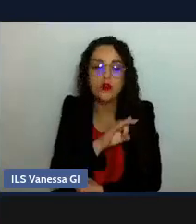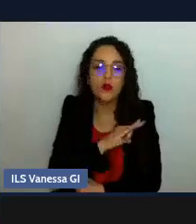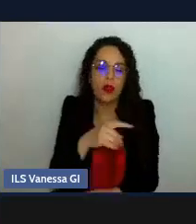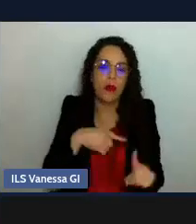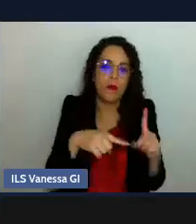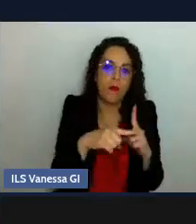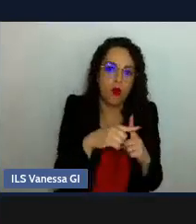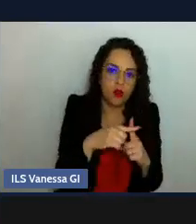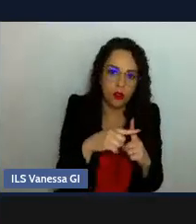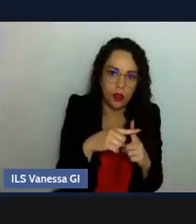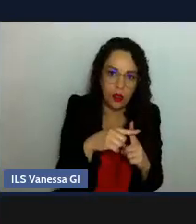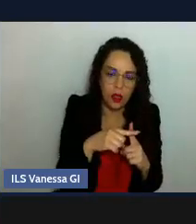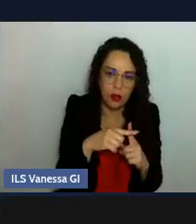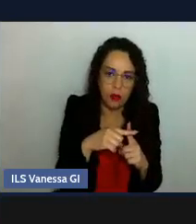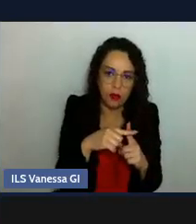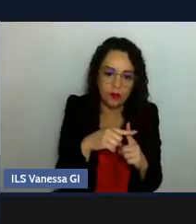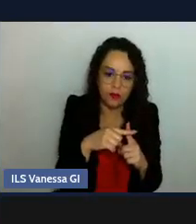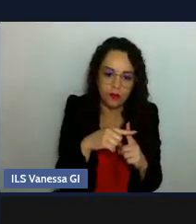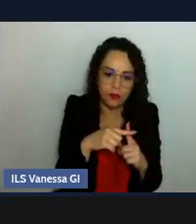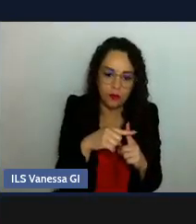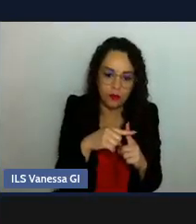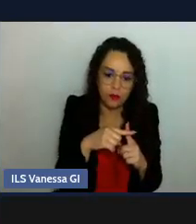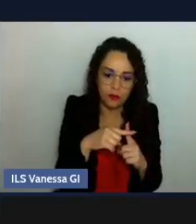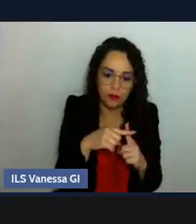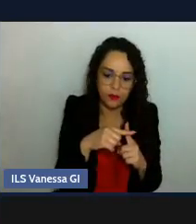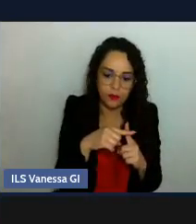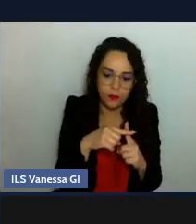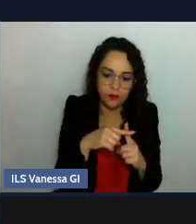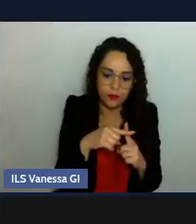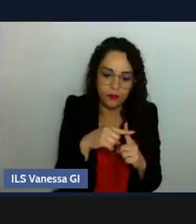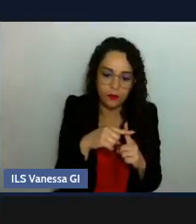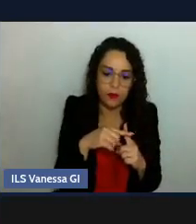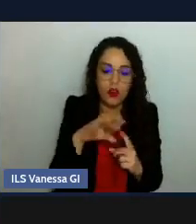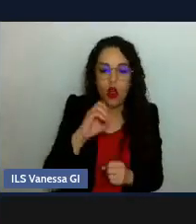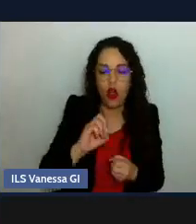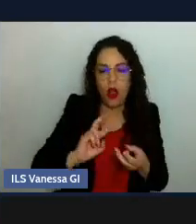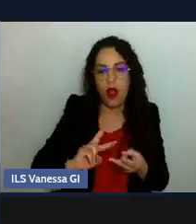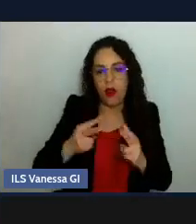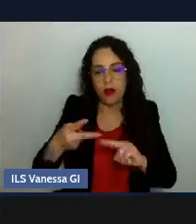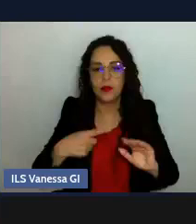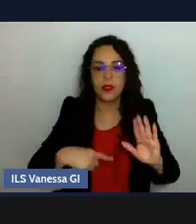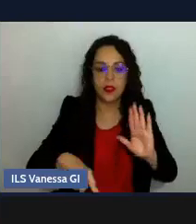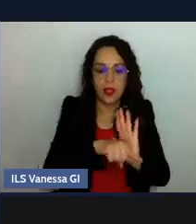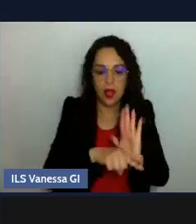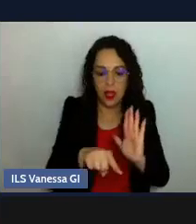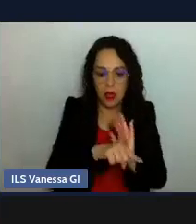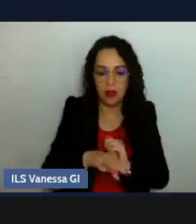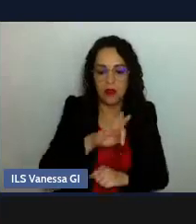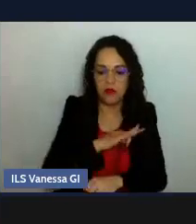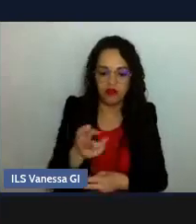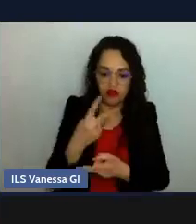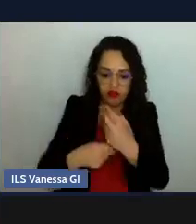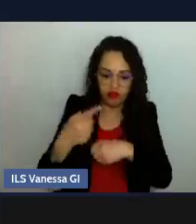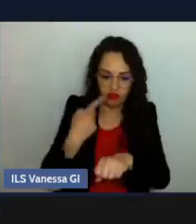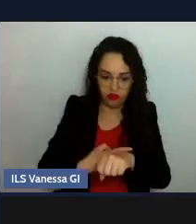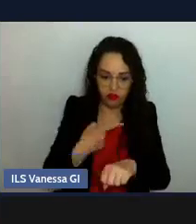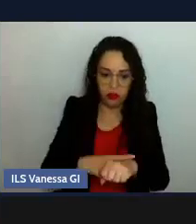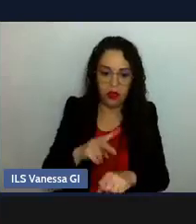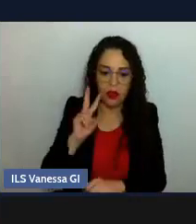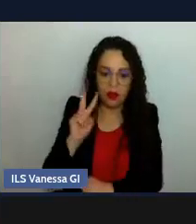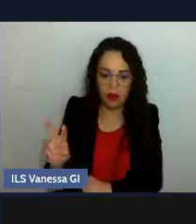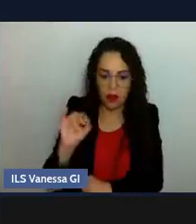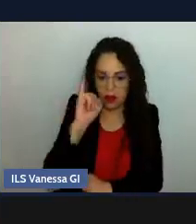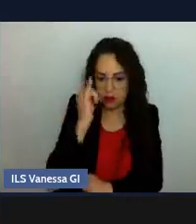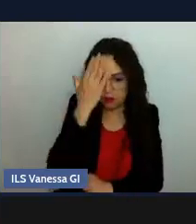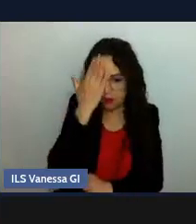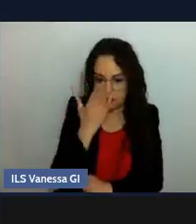la salud y hábitos que pueden llevar al deterioro. Como lo vemos ahí, hay una imagen de un cigarro, ¿no? O sea,